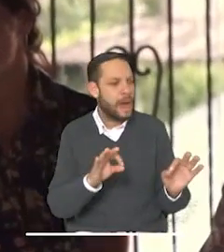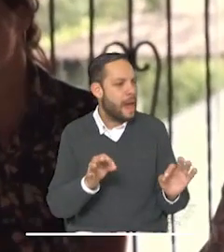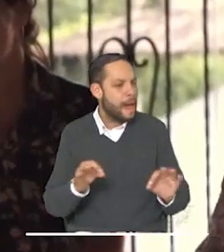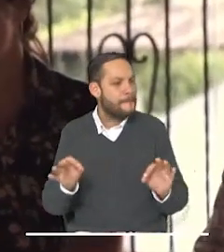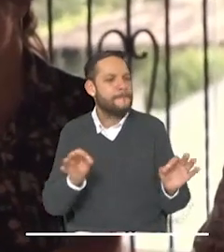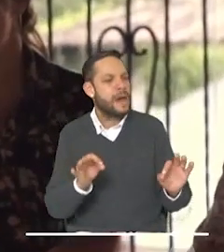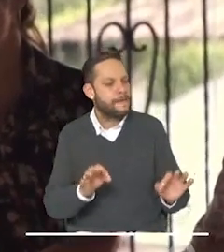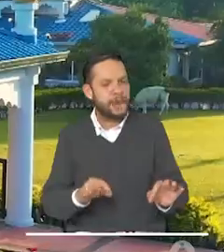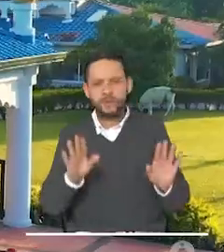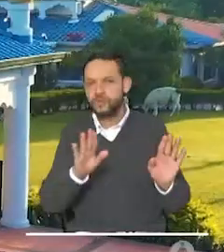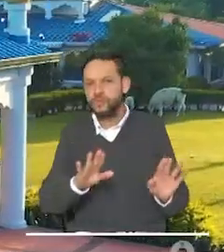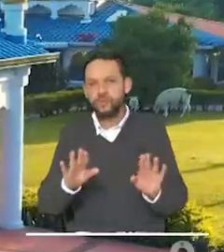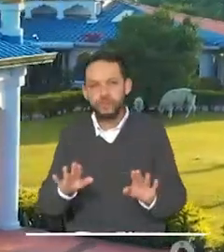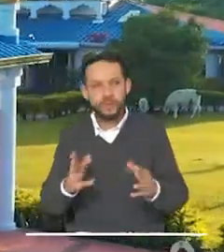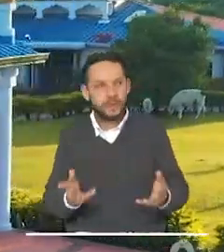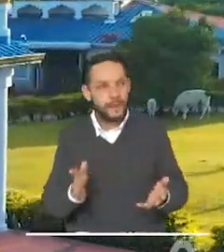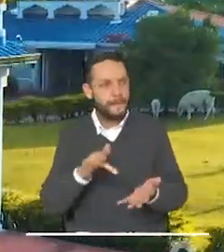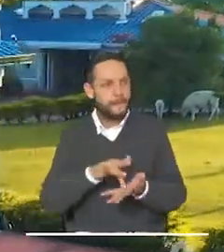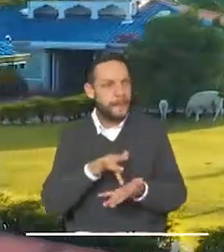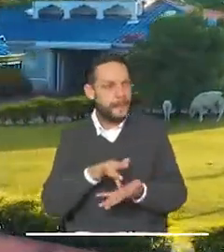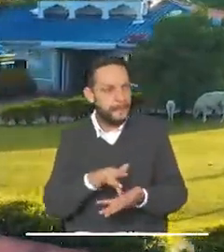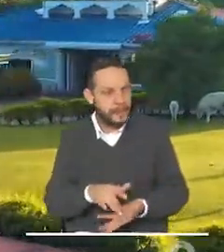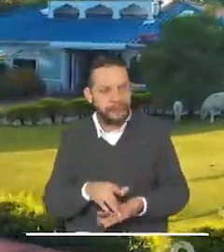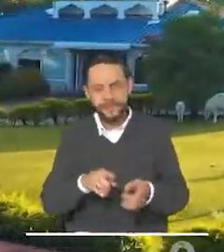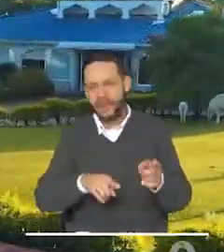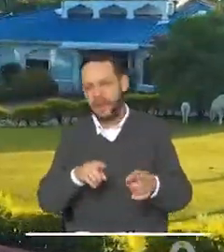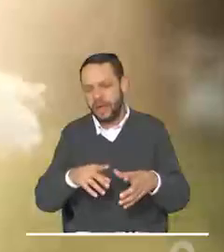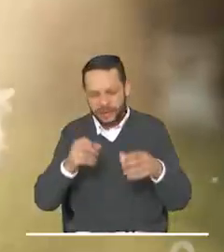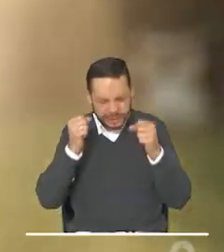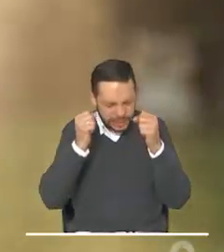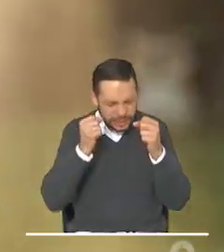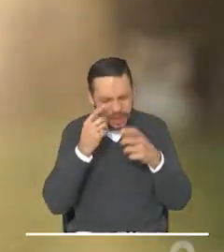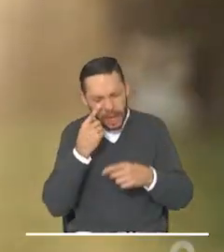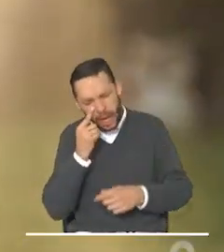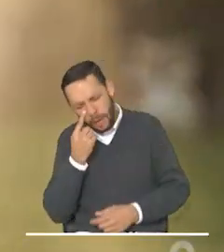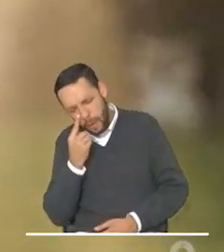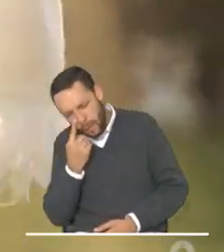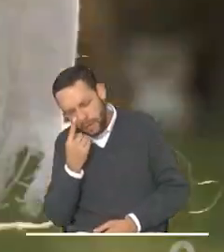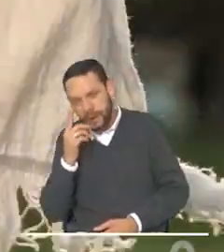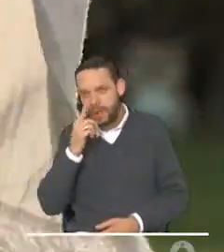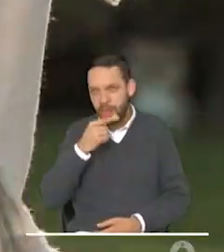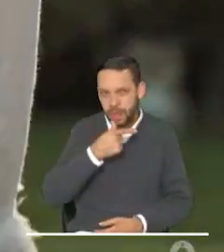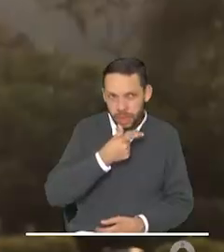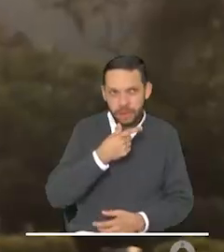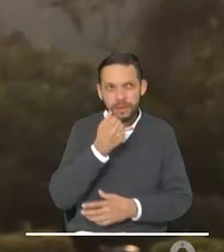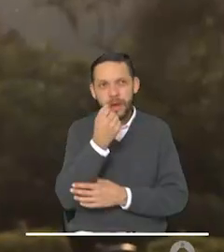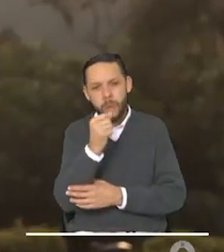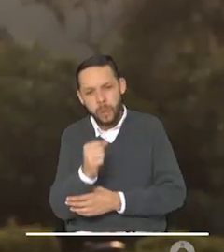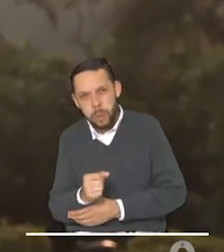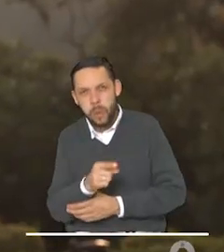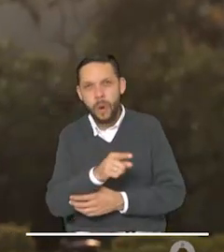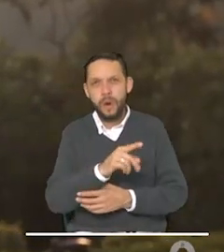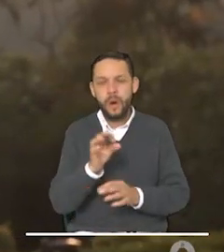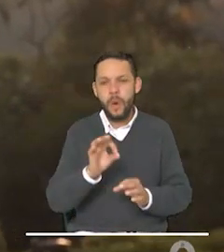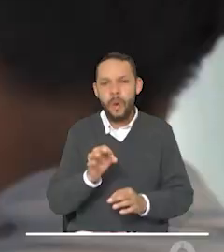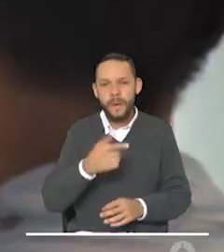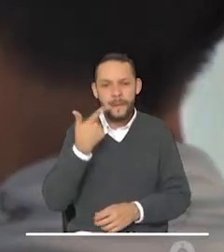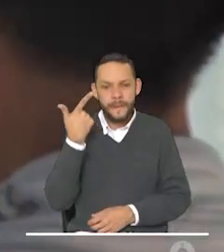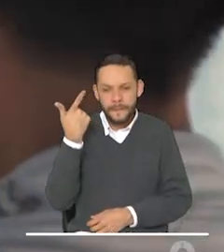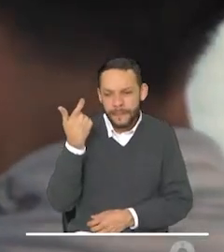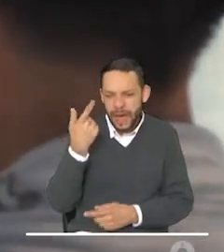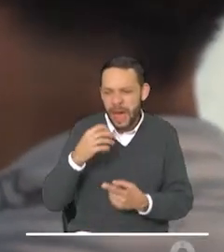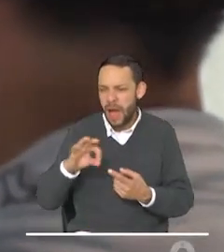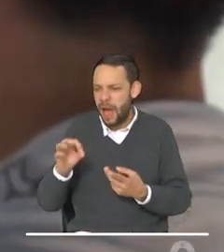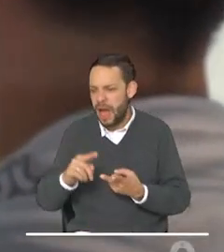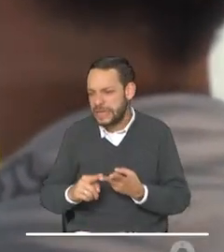eso que ustedes a diario ven en la consulta de presión ansiedad tristeza intento de suicidio adicciones